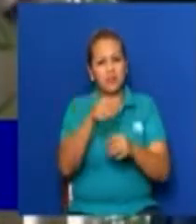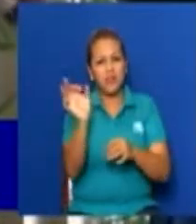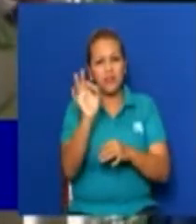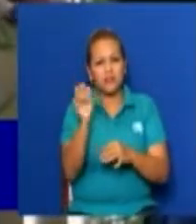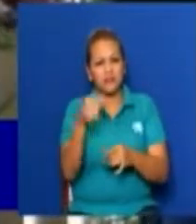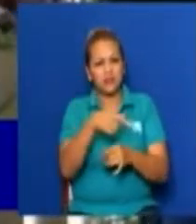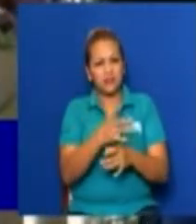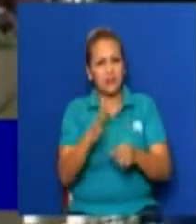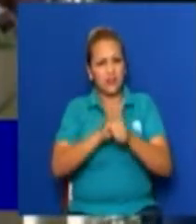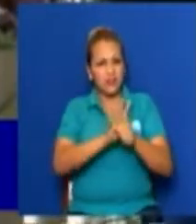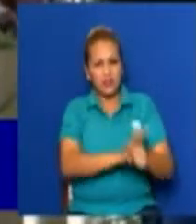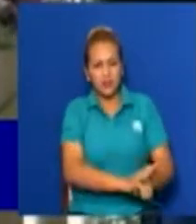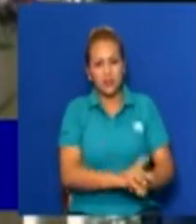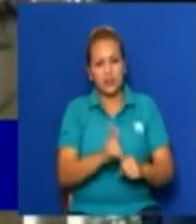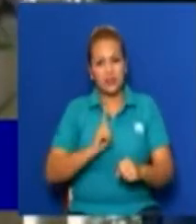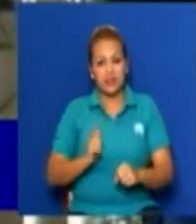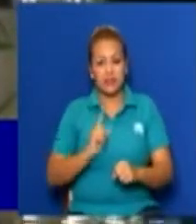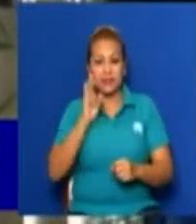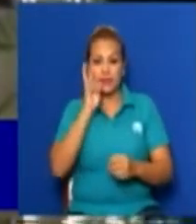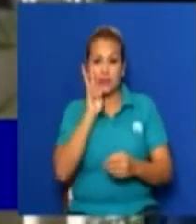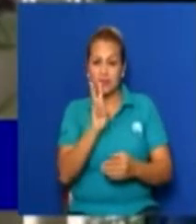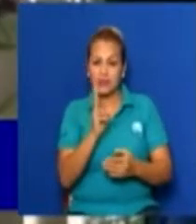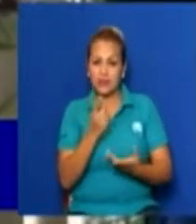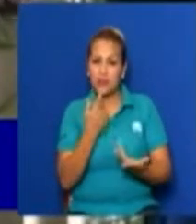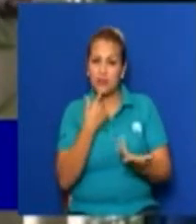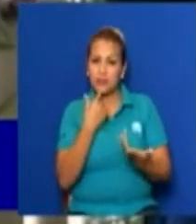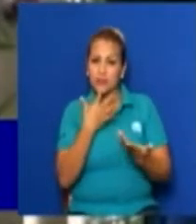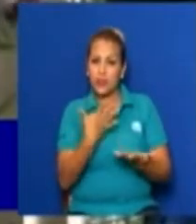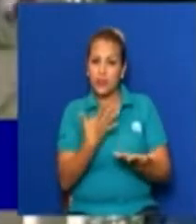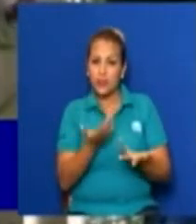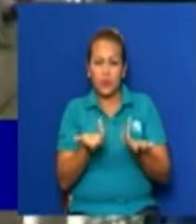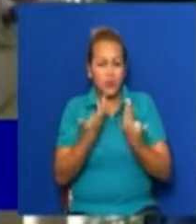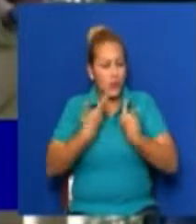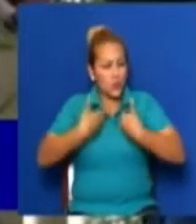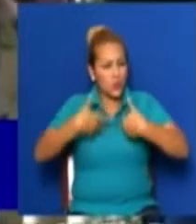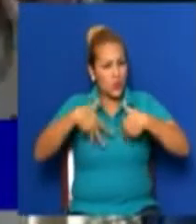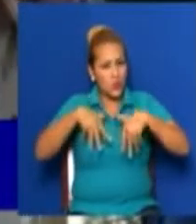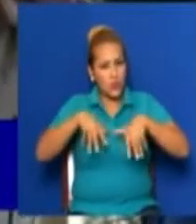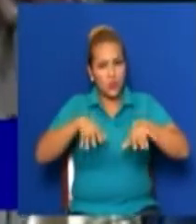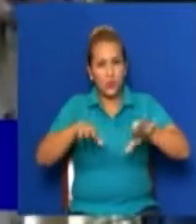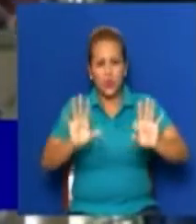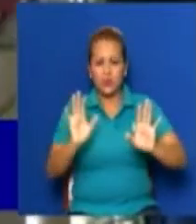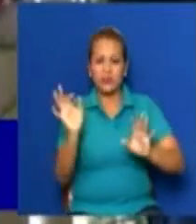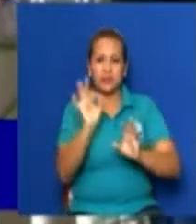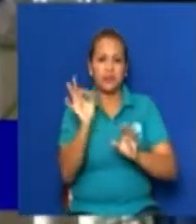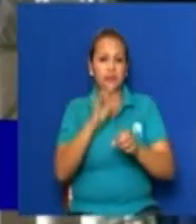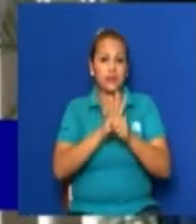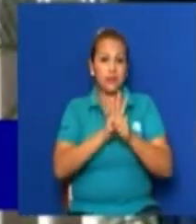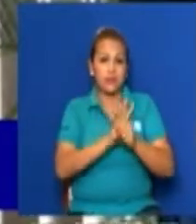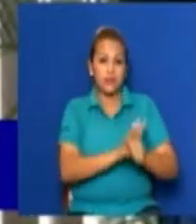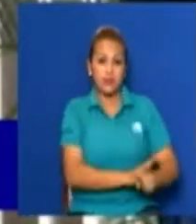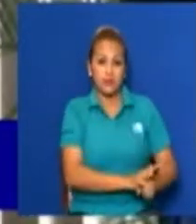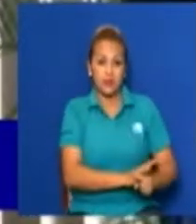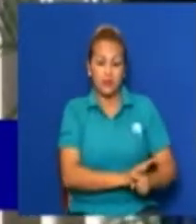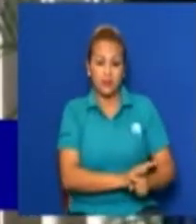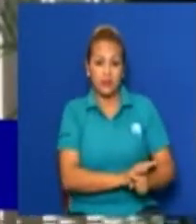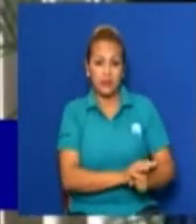también tiene que ver con el... Porque miren, todo, cualquier tipo de discriminación va a la